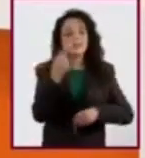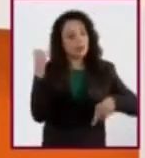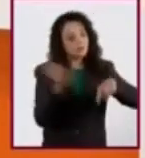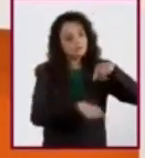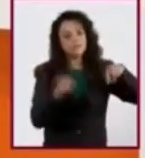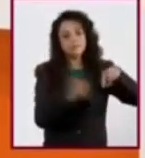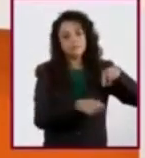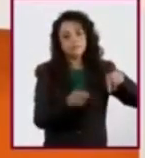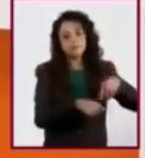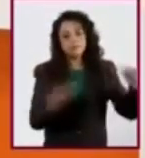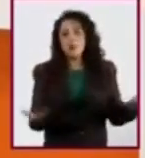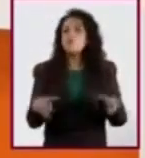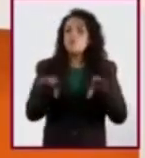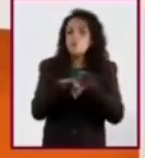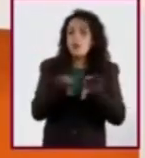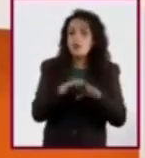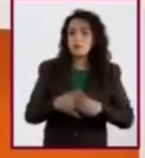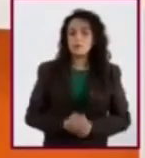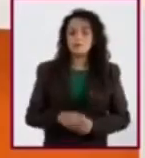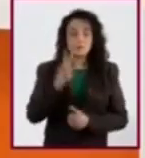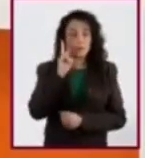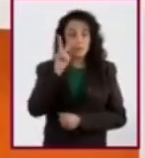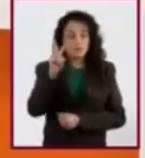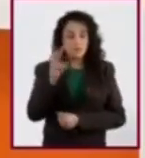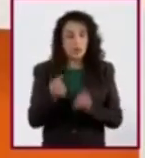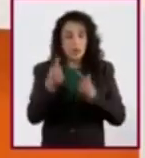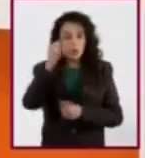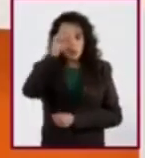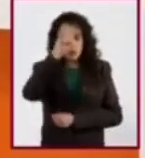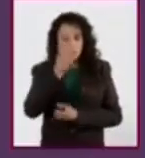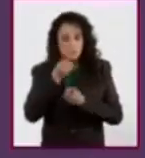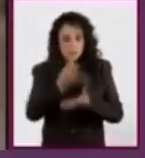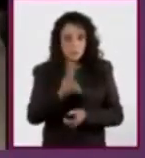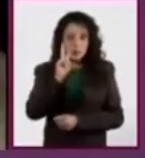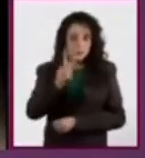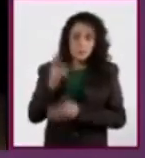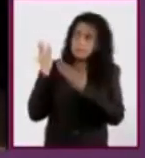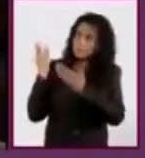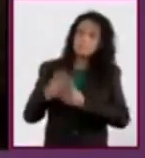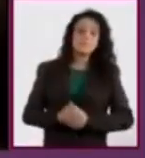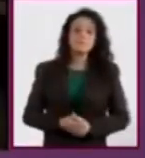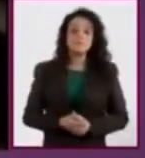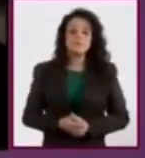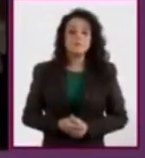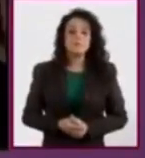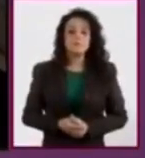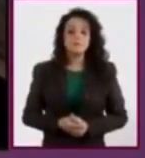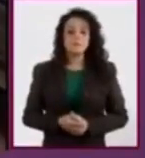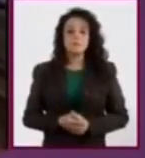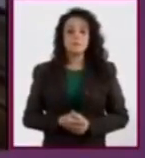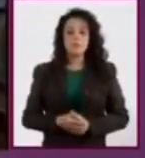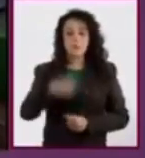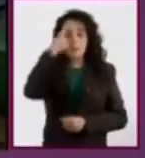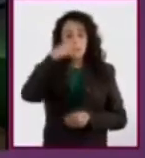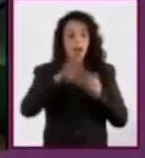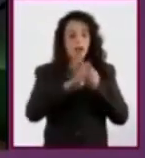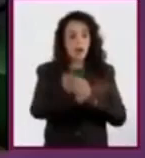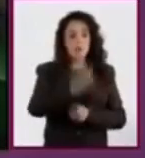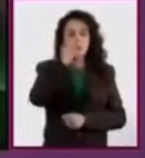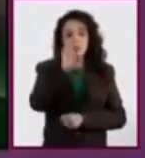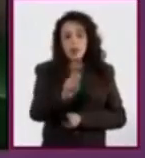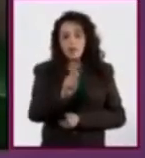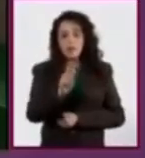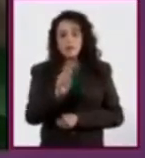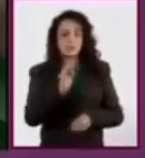manera? Les invito a ver y escuchar algunas sugerencias al respecto. Para evitar las actitudes sexistas, debemos empezar